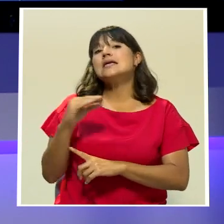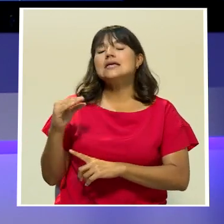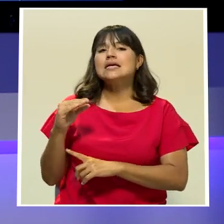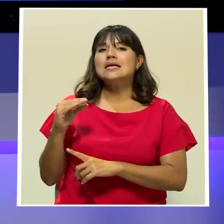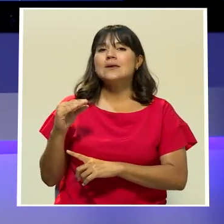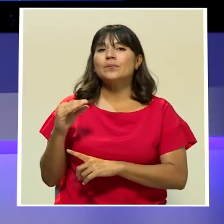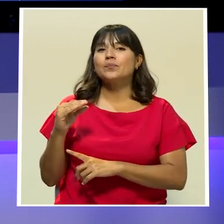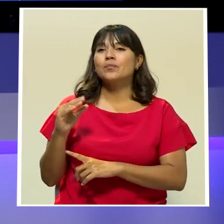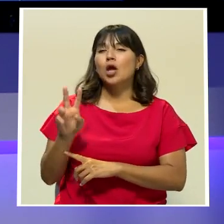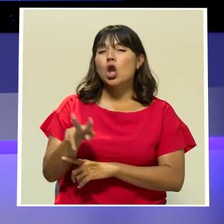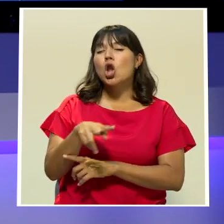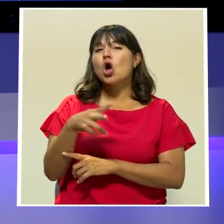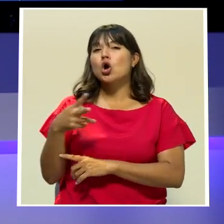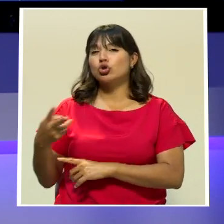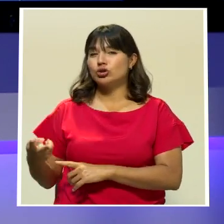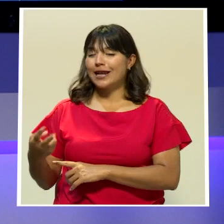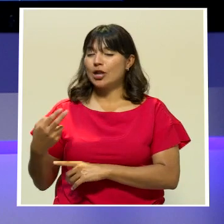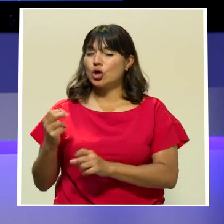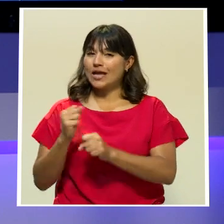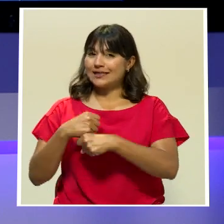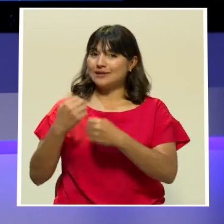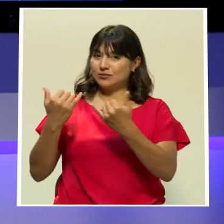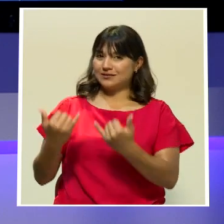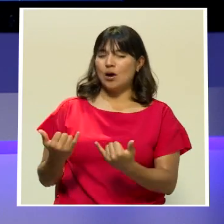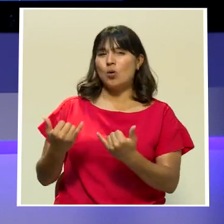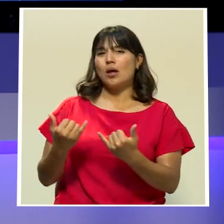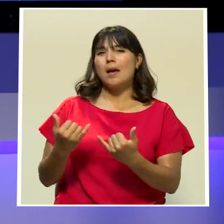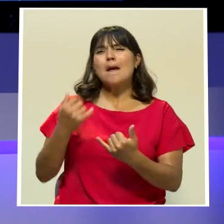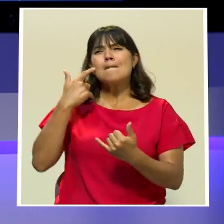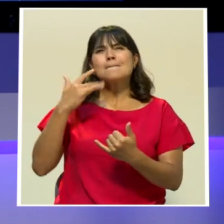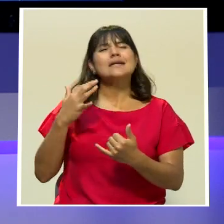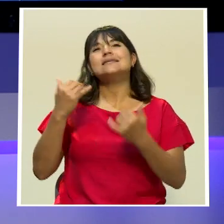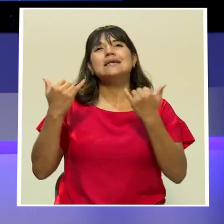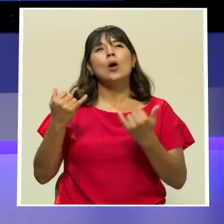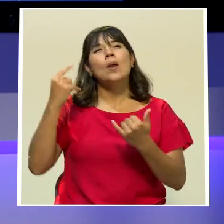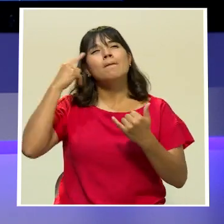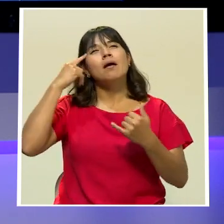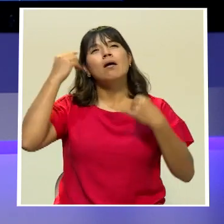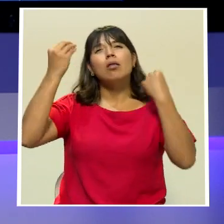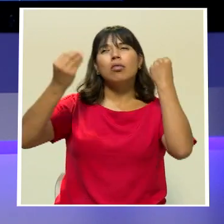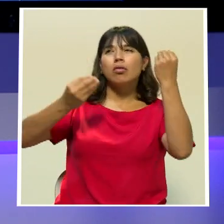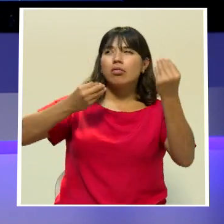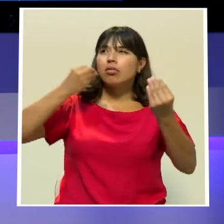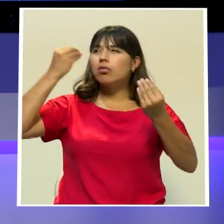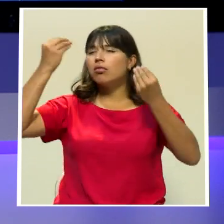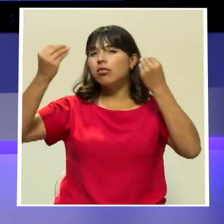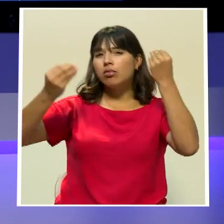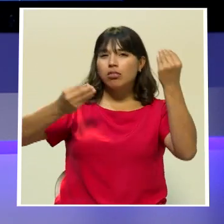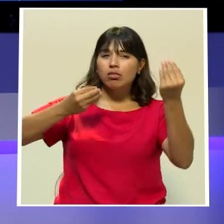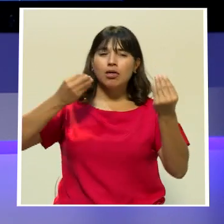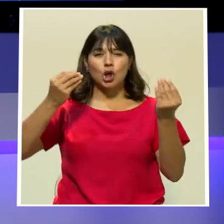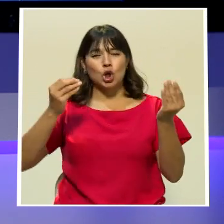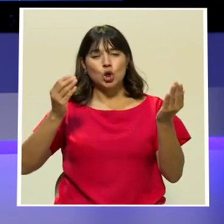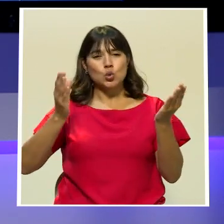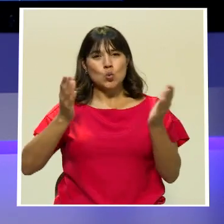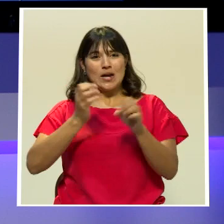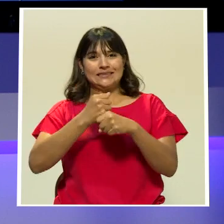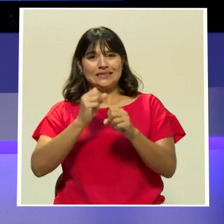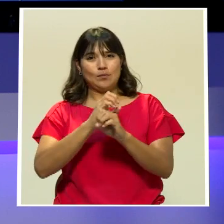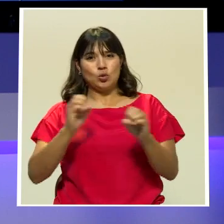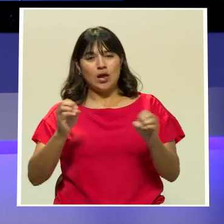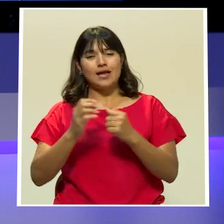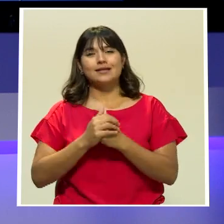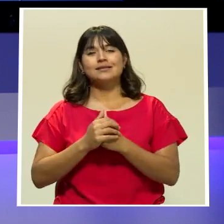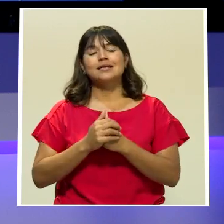lo que me parece que estamos ahora, en una espiral de pensamiento mágico. Un pensamiento mágico que yo lo veo en